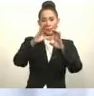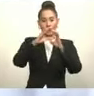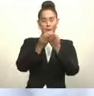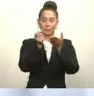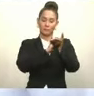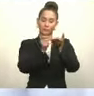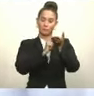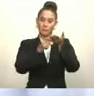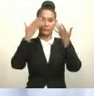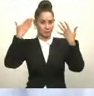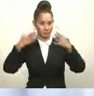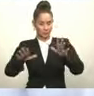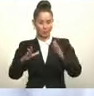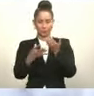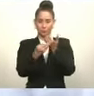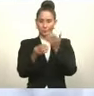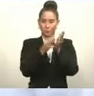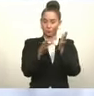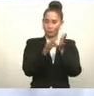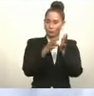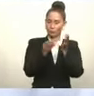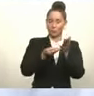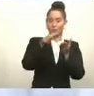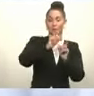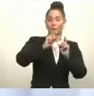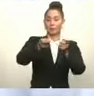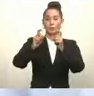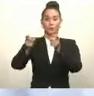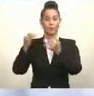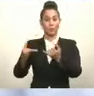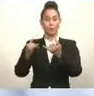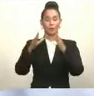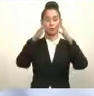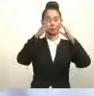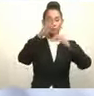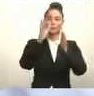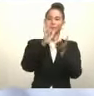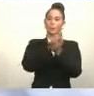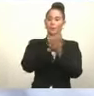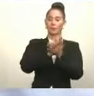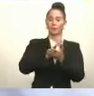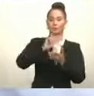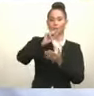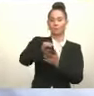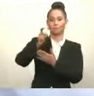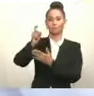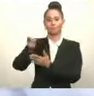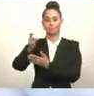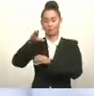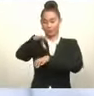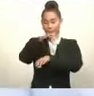fueron formulados, diagramados, impresos y ya hoy están colocados en todo el territorio nacional, señor